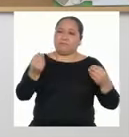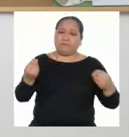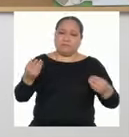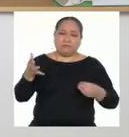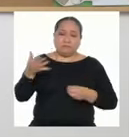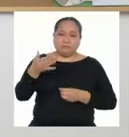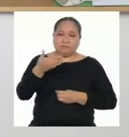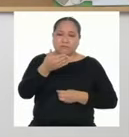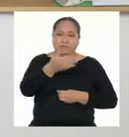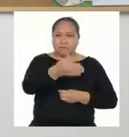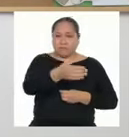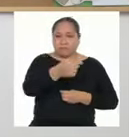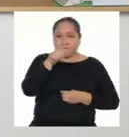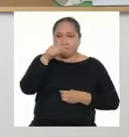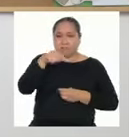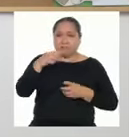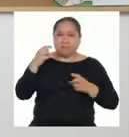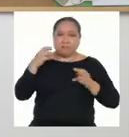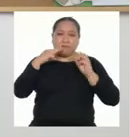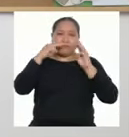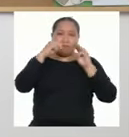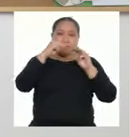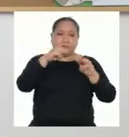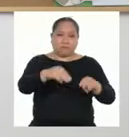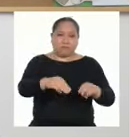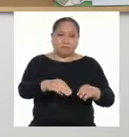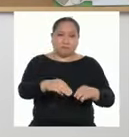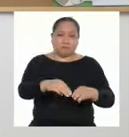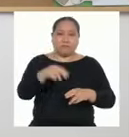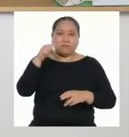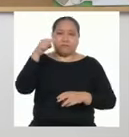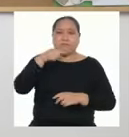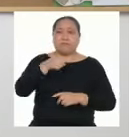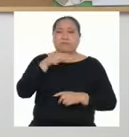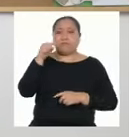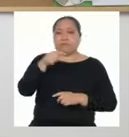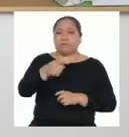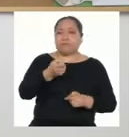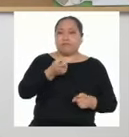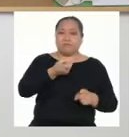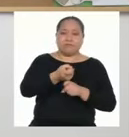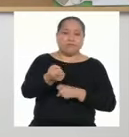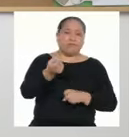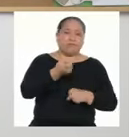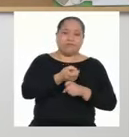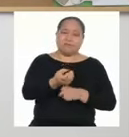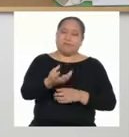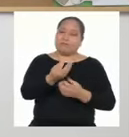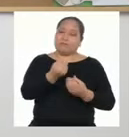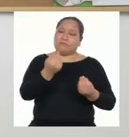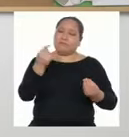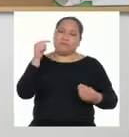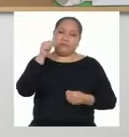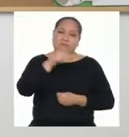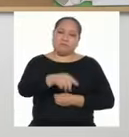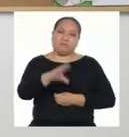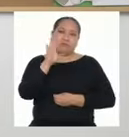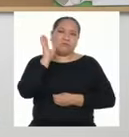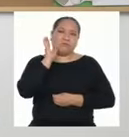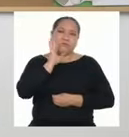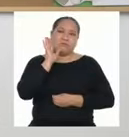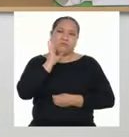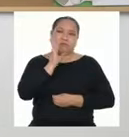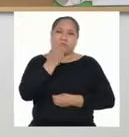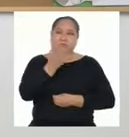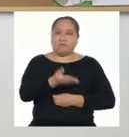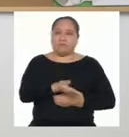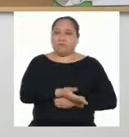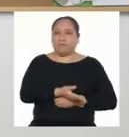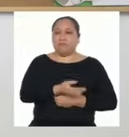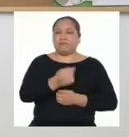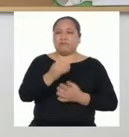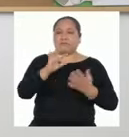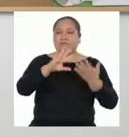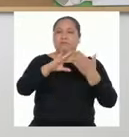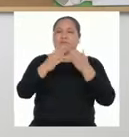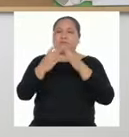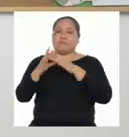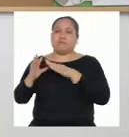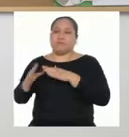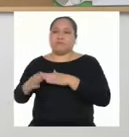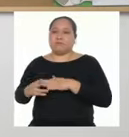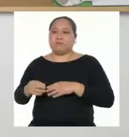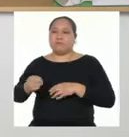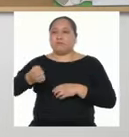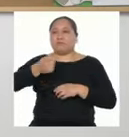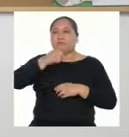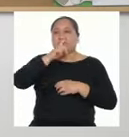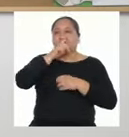de peces en nuestro mar peruano, los que se perjudican terriblemente con esto. Es el caso de las comunidades de